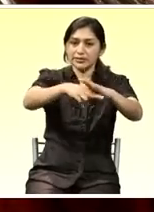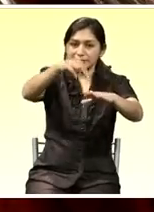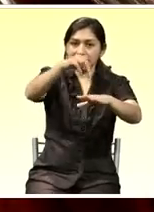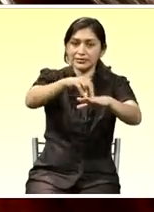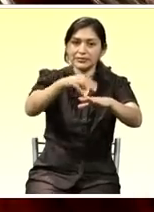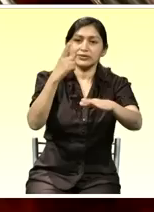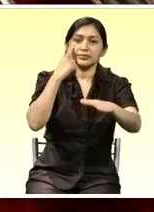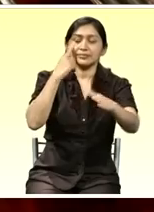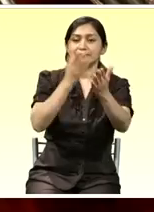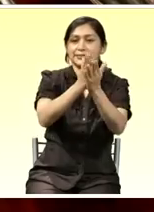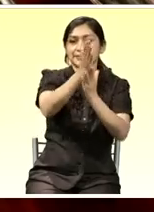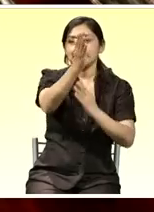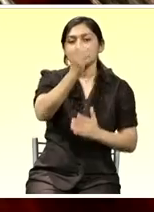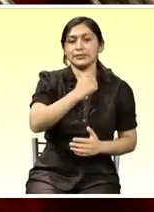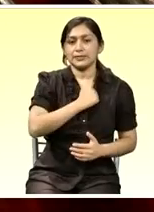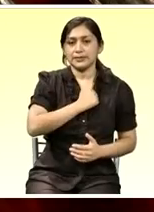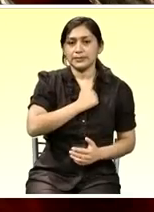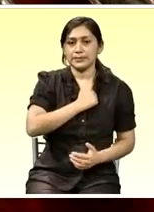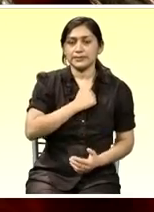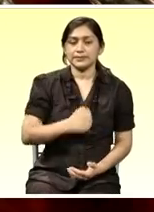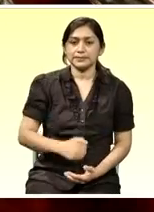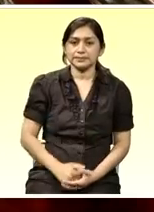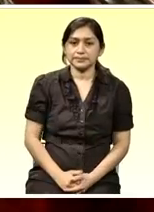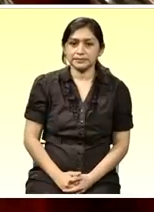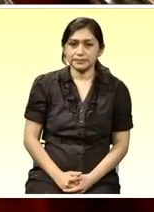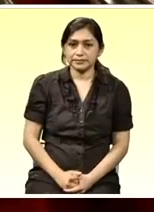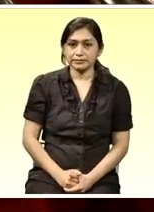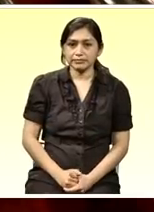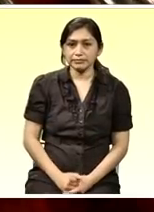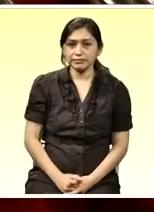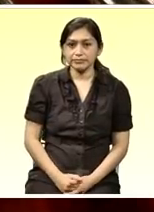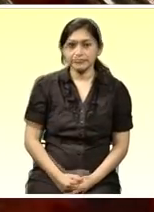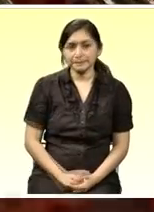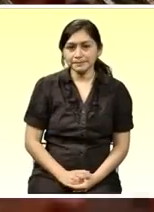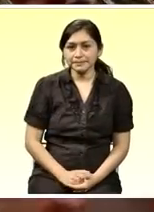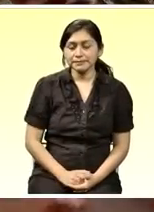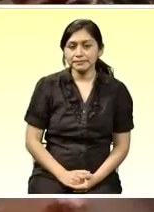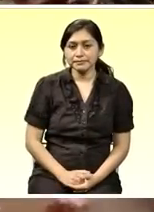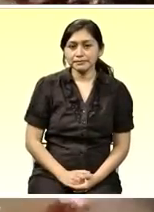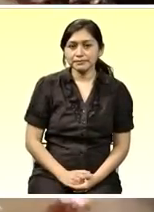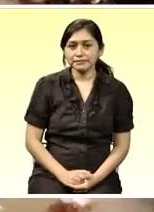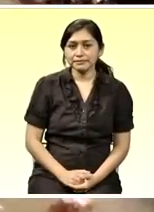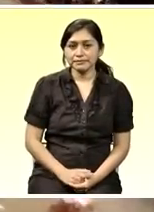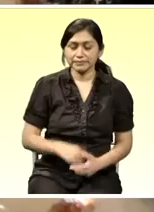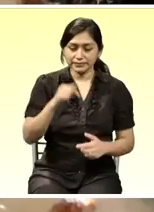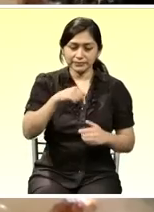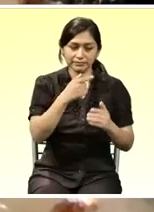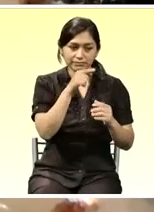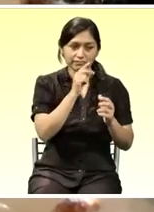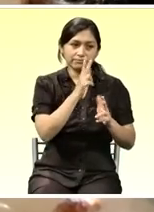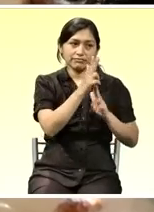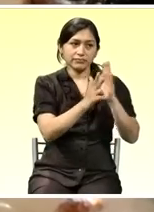mundo futuro. Amén. Rezamos a nuestro Señor. Amantísimo